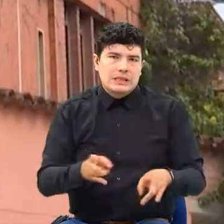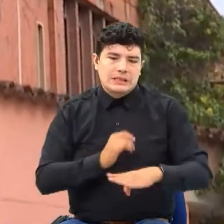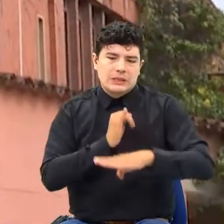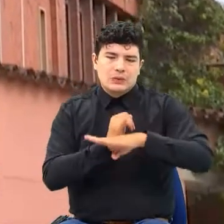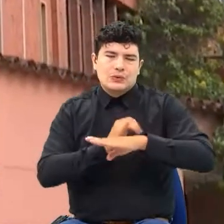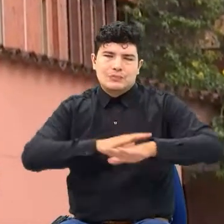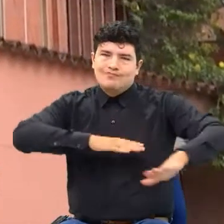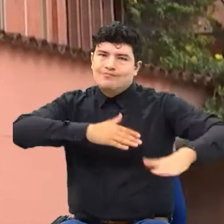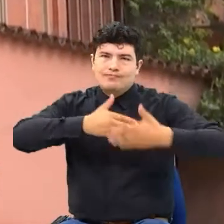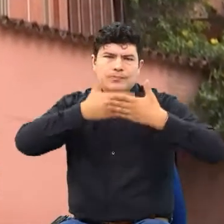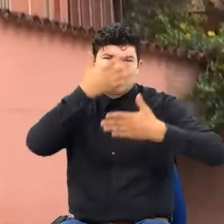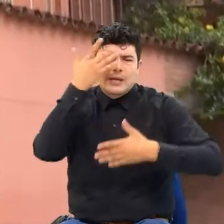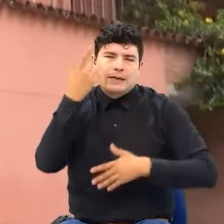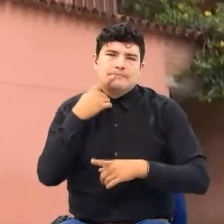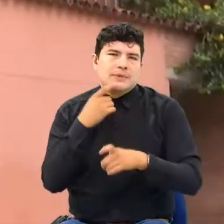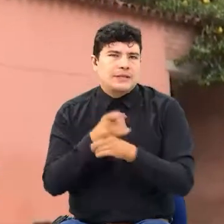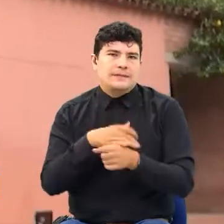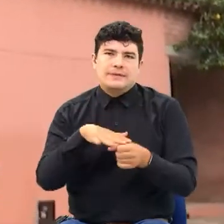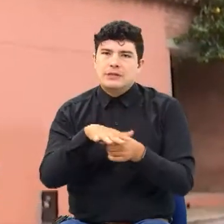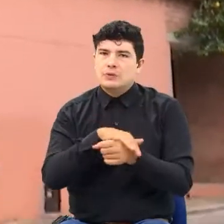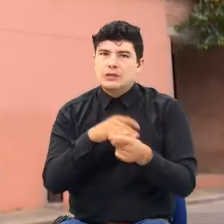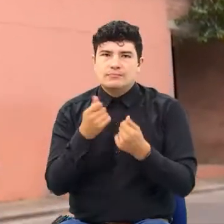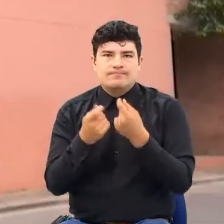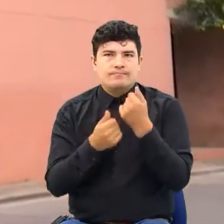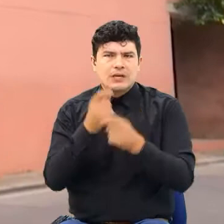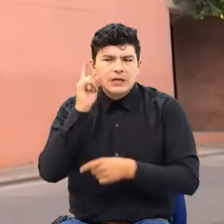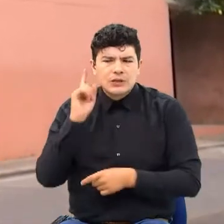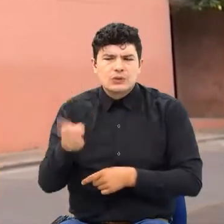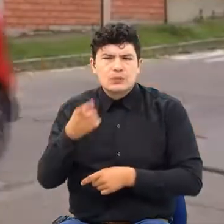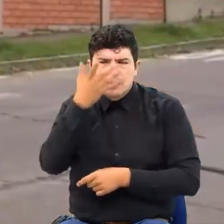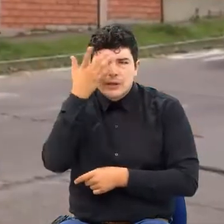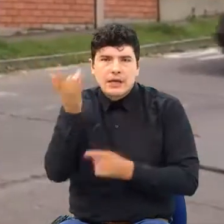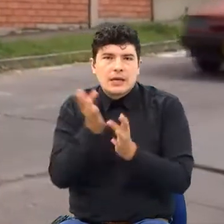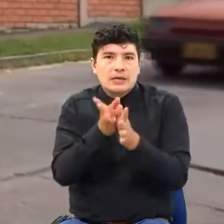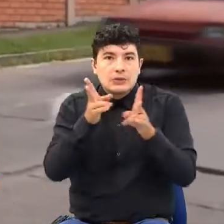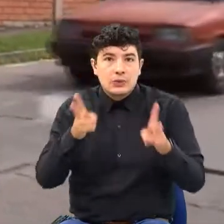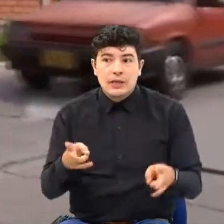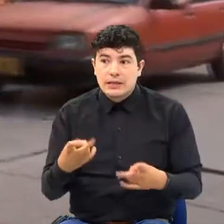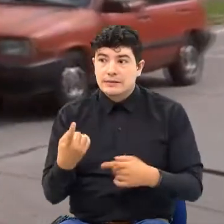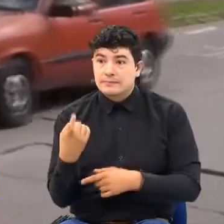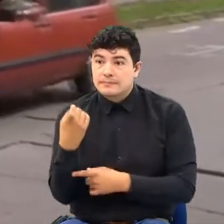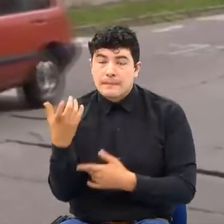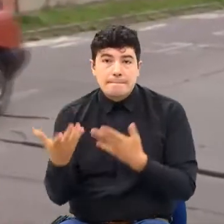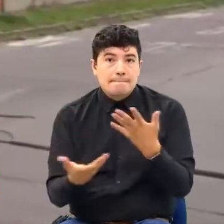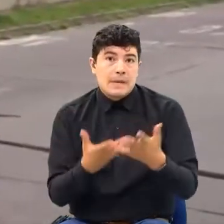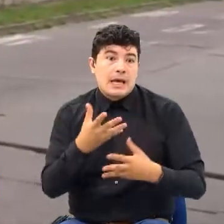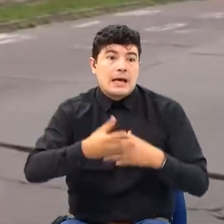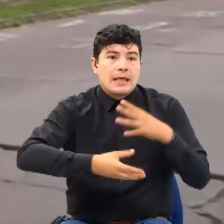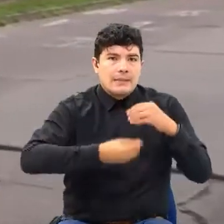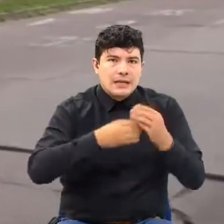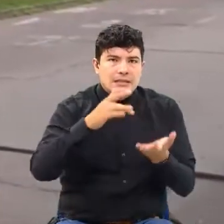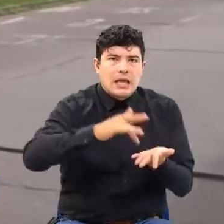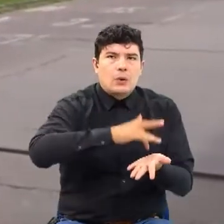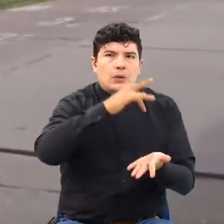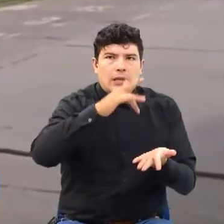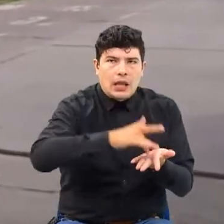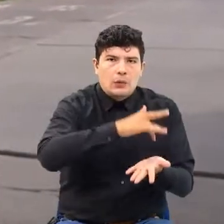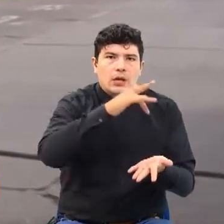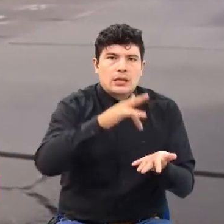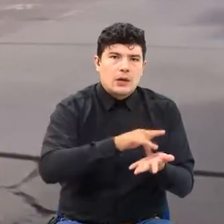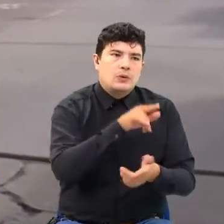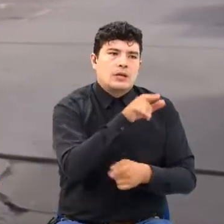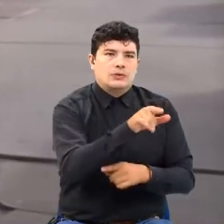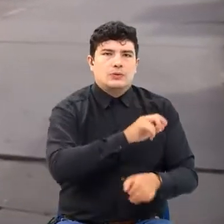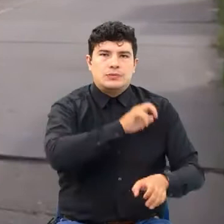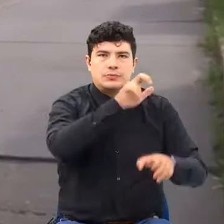puertas debido a una fuerte crisis económica generada ante la falta de alumnos y las constantes deudas en las matrículas que hacen